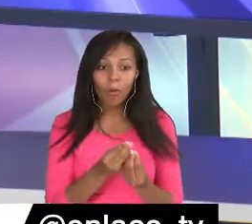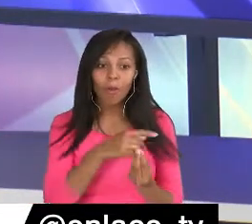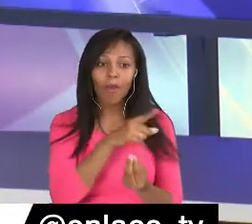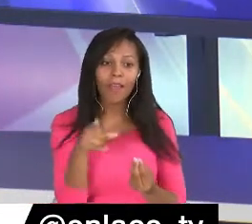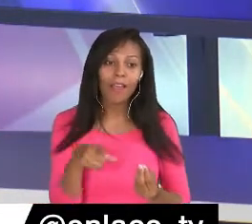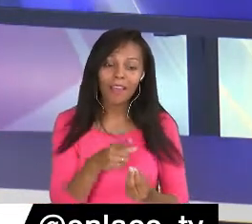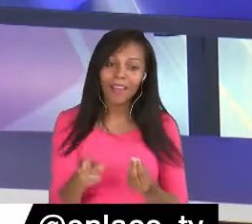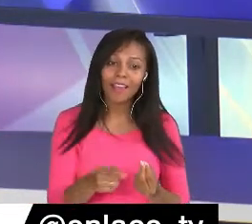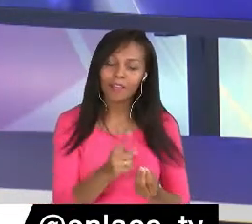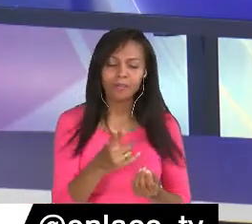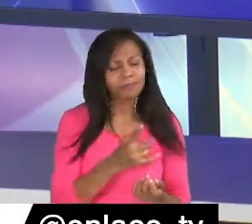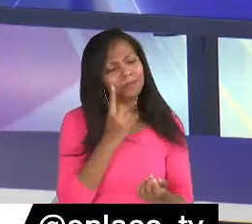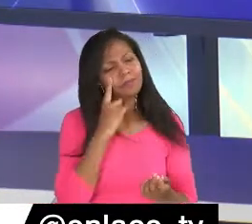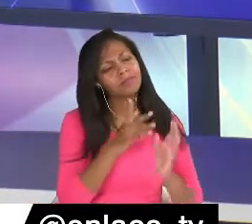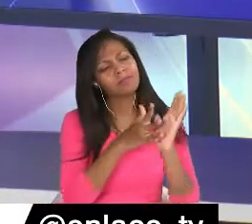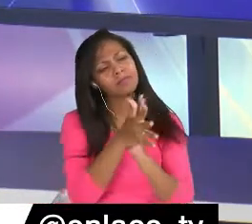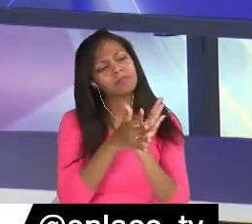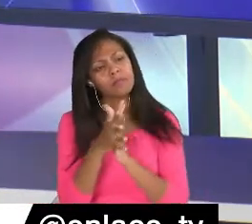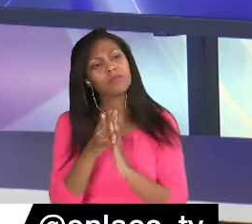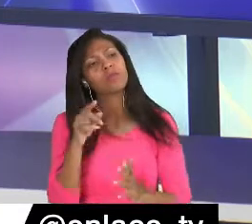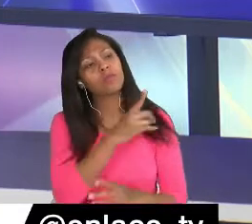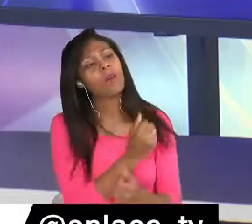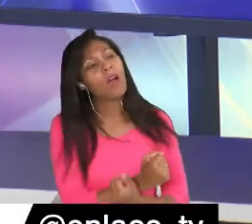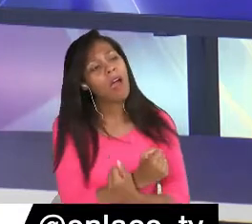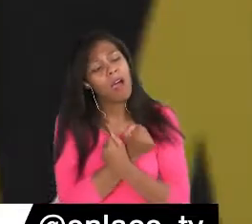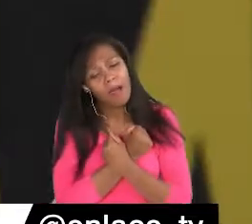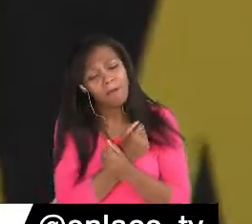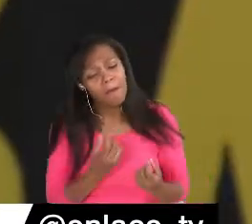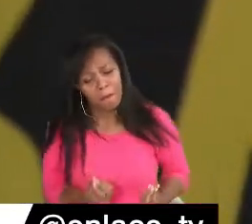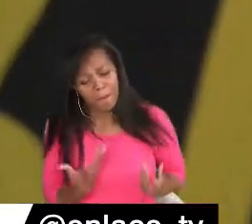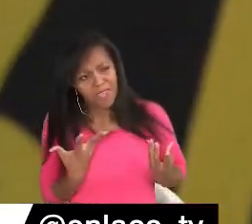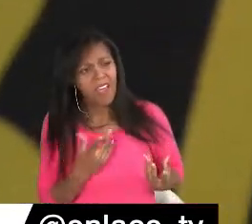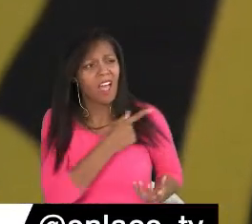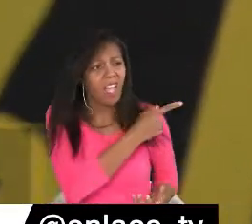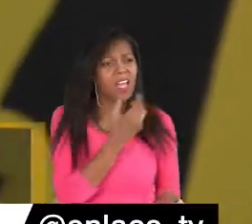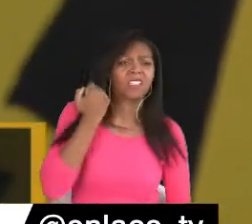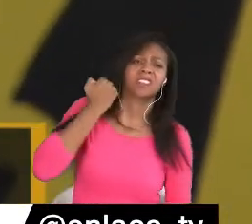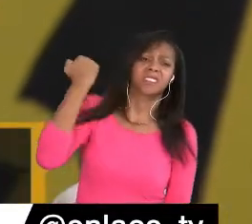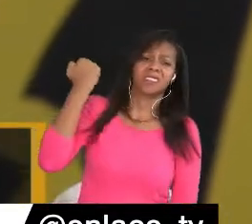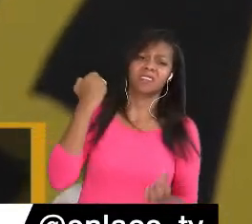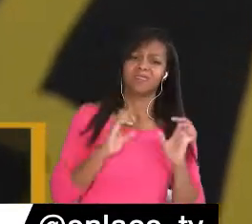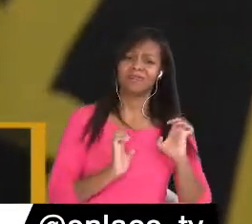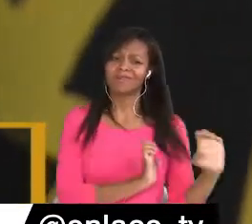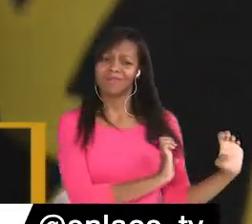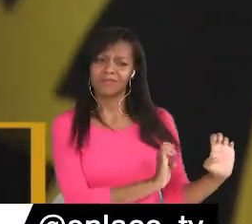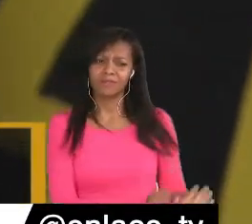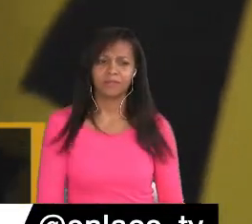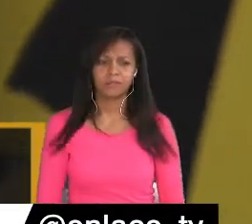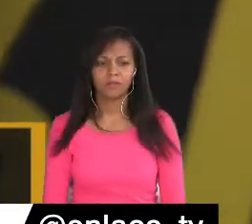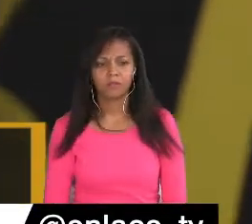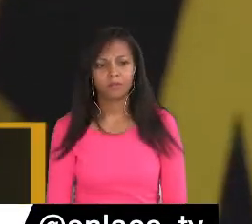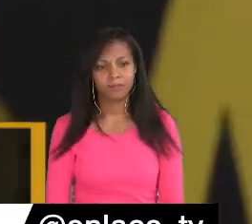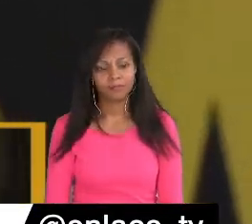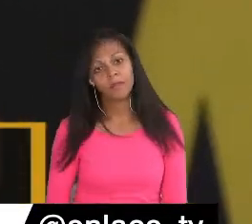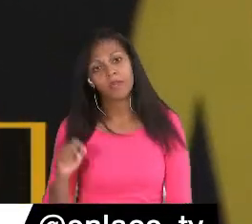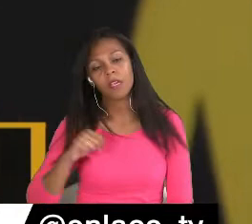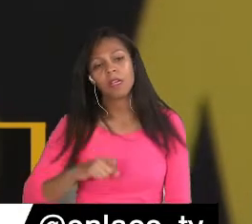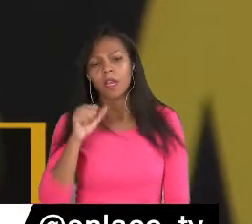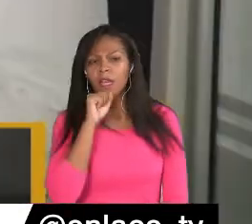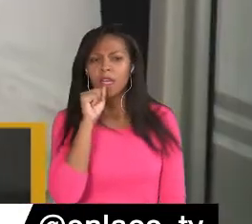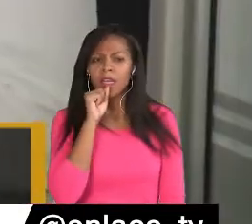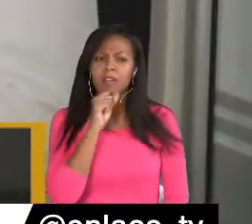en contra de este flagelo denominada Ama la Vida, No al Suicidio. El suicidio se ha convertido para muchos barranqueños en su única fuente de